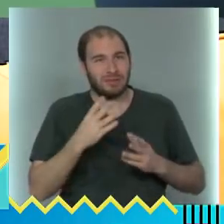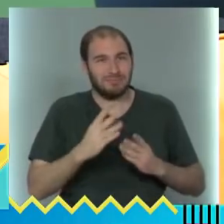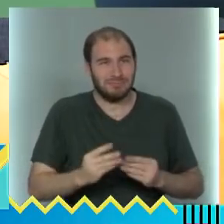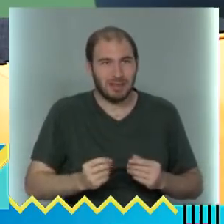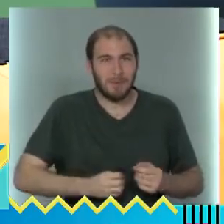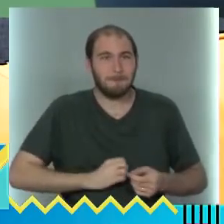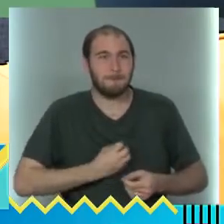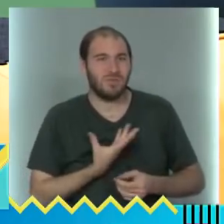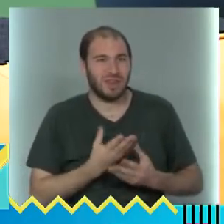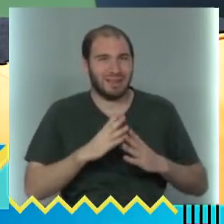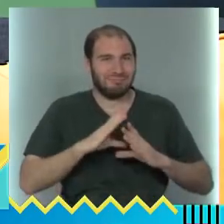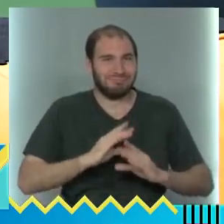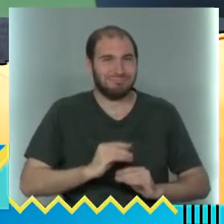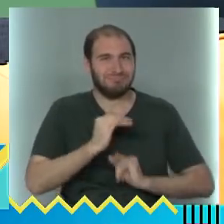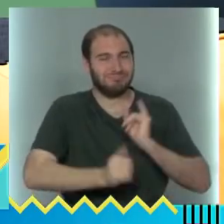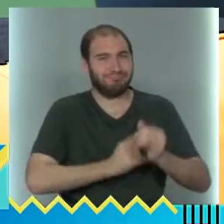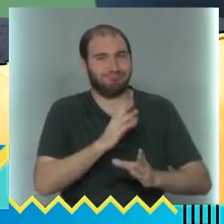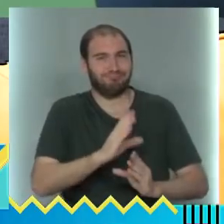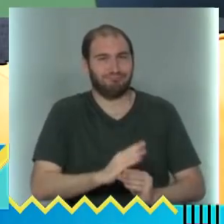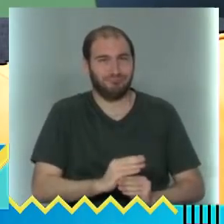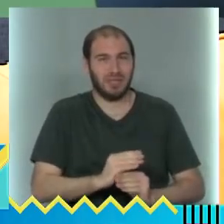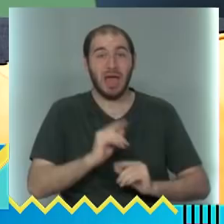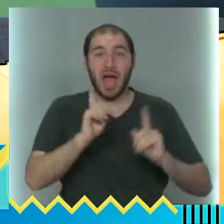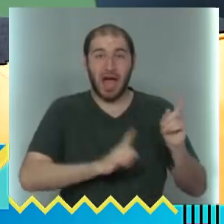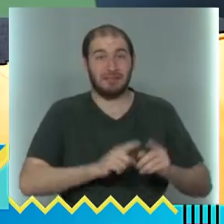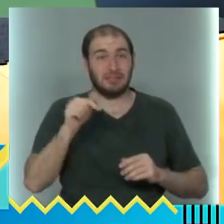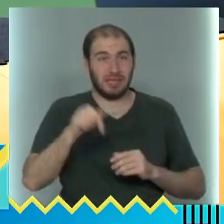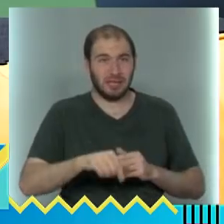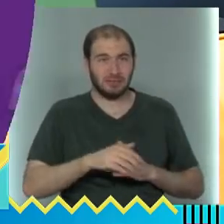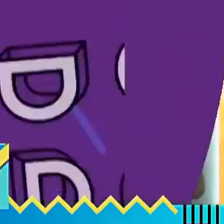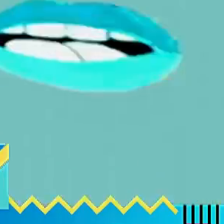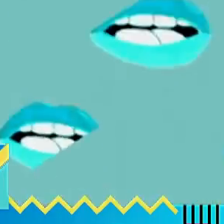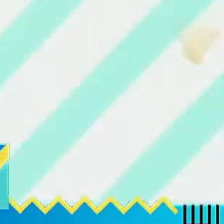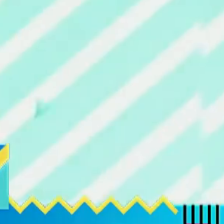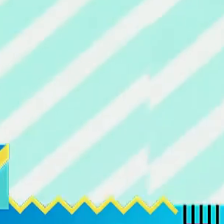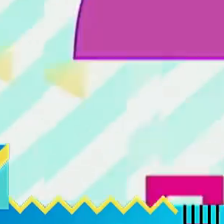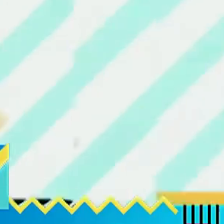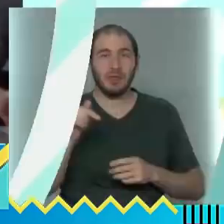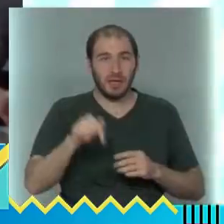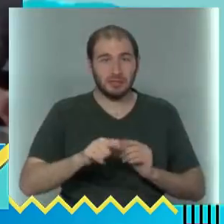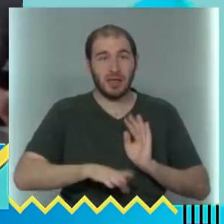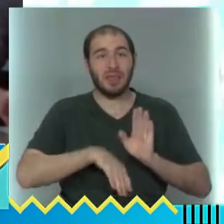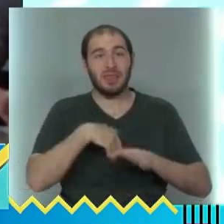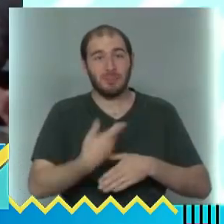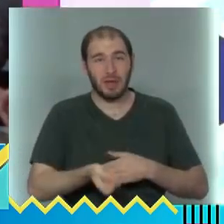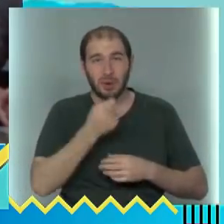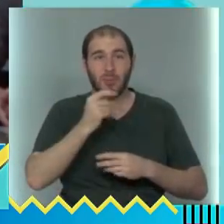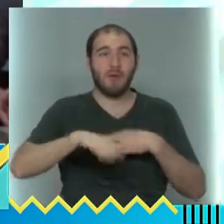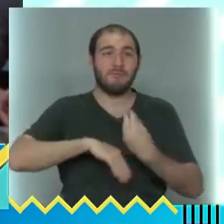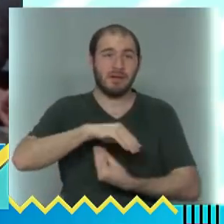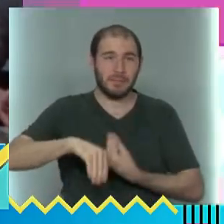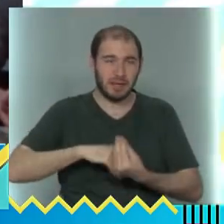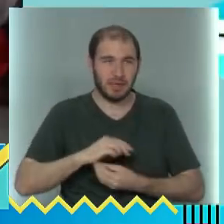pierde espontaneidad para hablar. Y a veces eso puede ser de que lo lleve a lo mejor algún